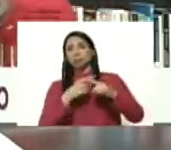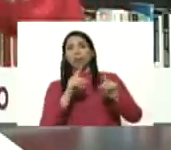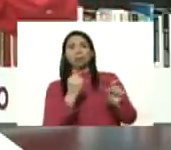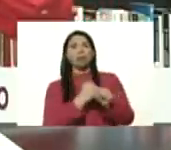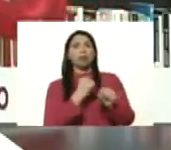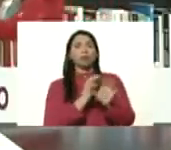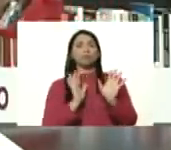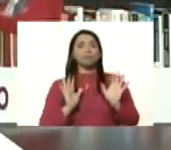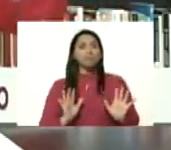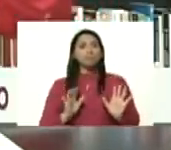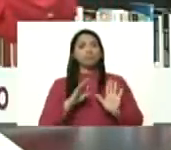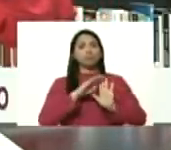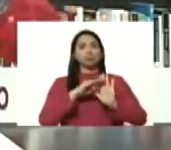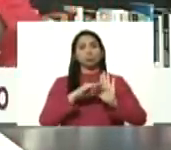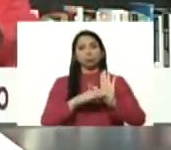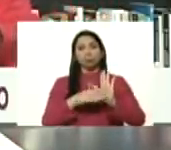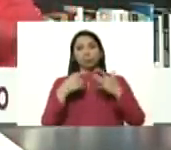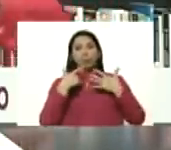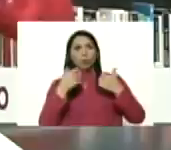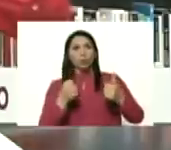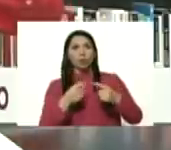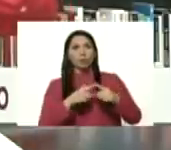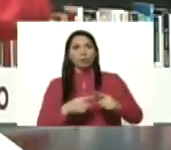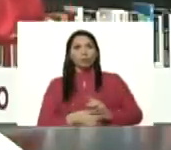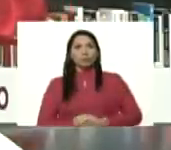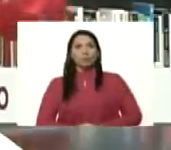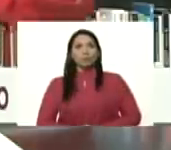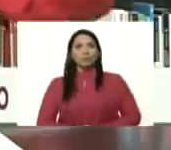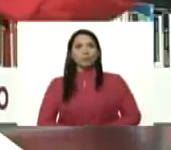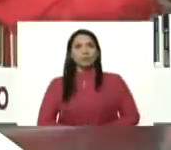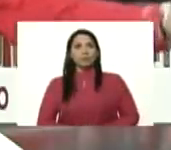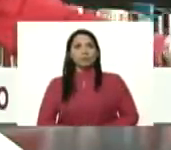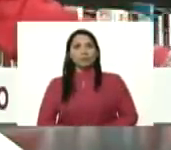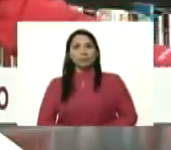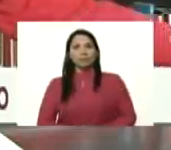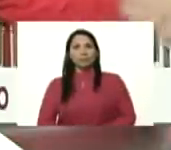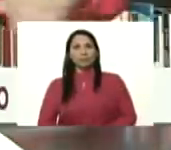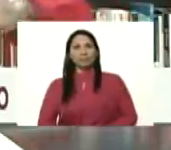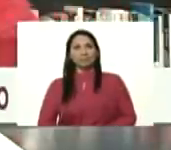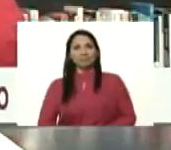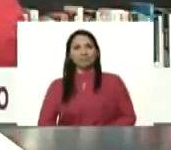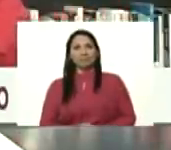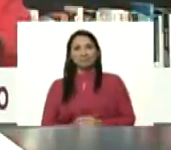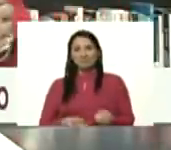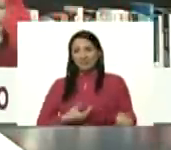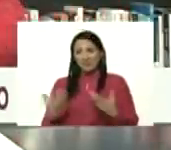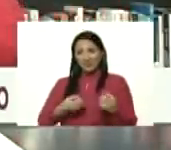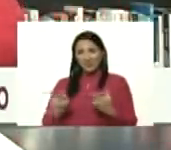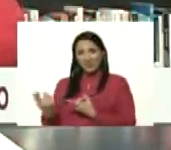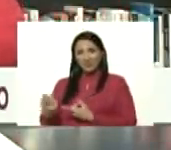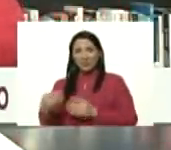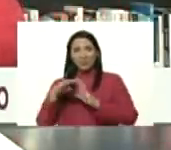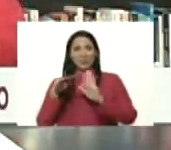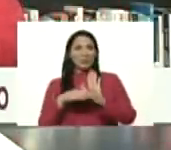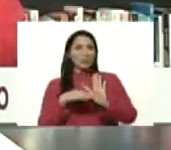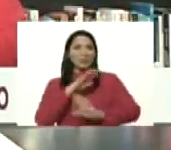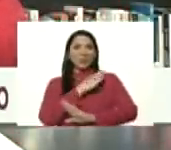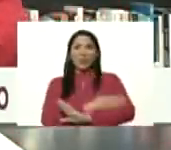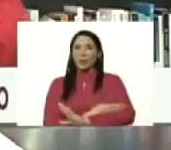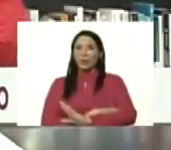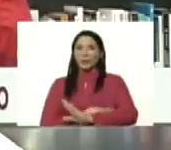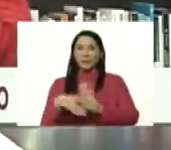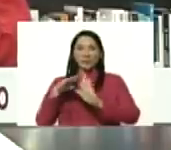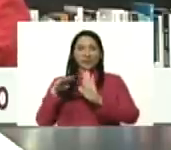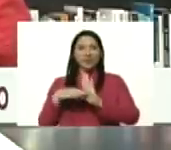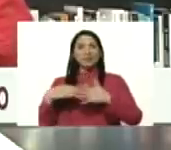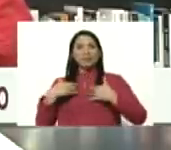trabajar. Con las medidas de seguridad para salir. Con las medidas de seguridad para llevarlos a su hogar. Máximas medidas de seguridad para que